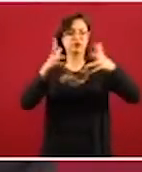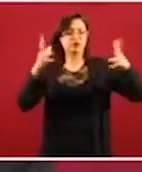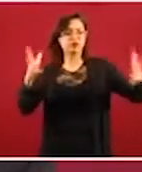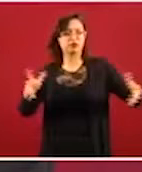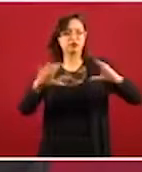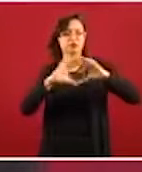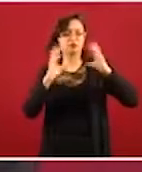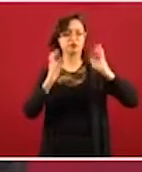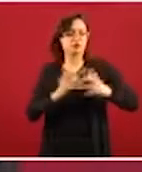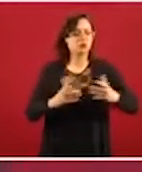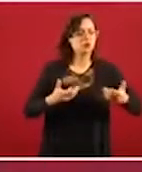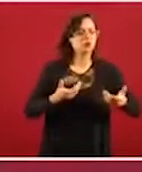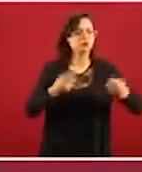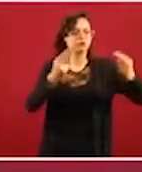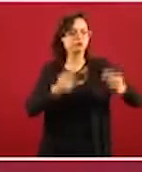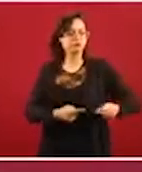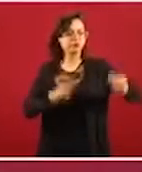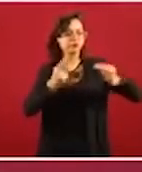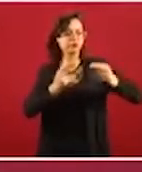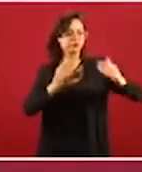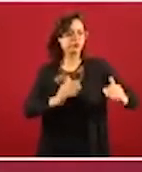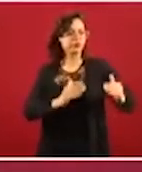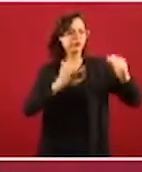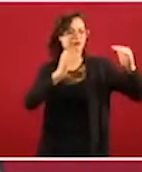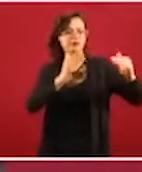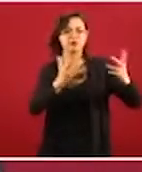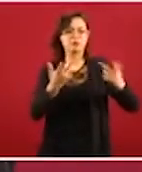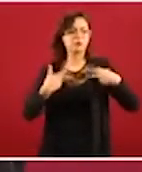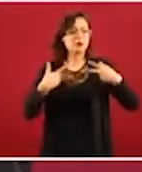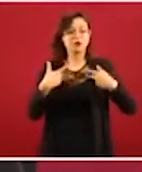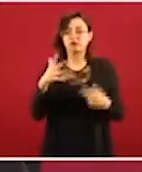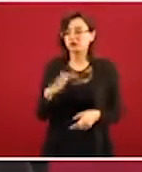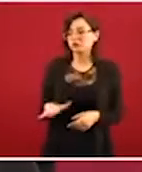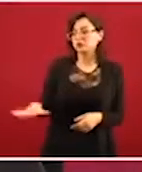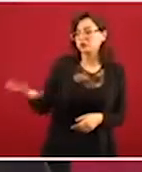que no se deteriore básicamente la economía popular.